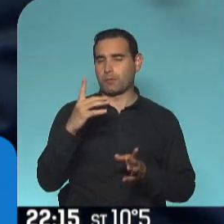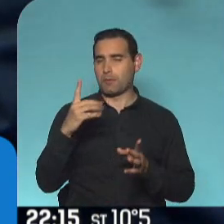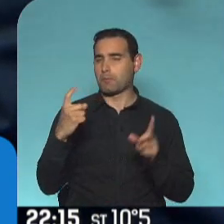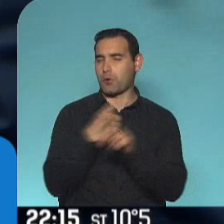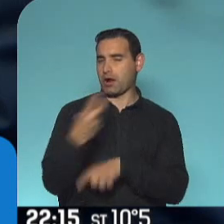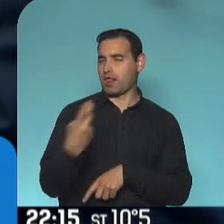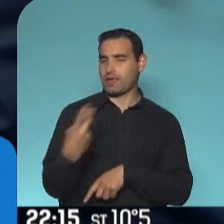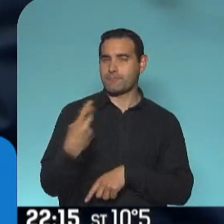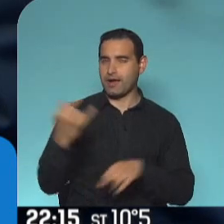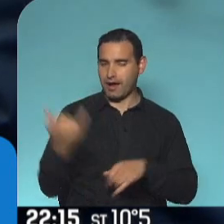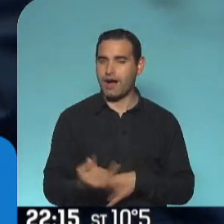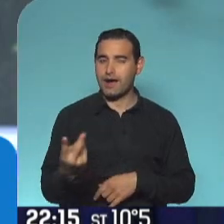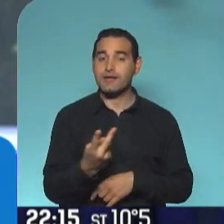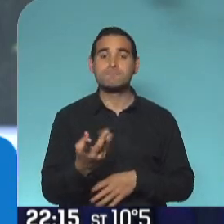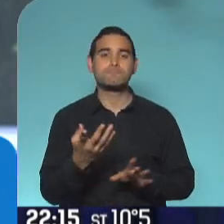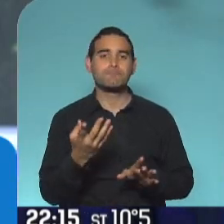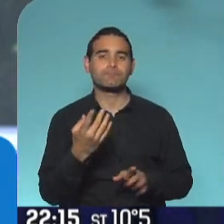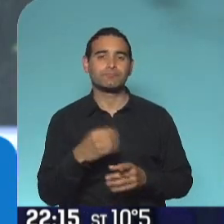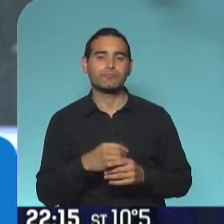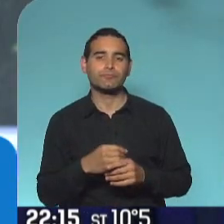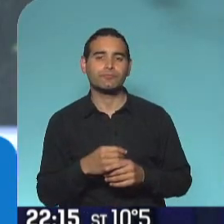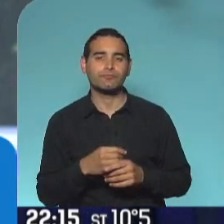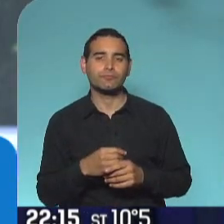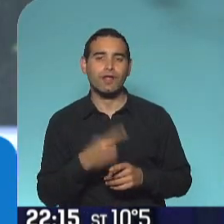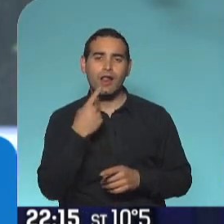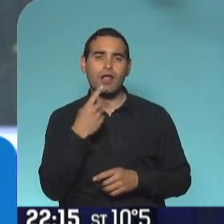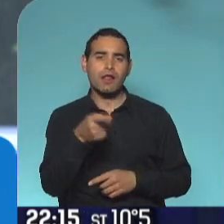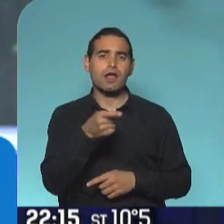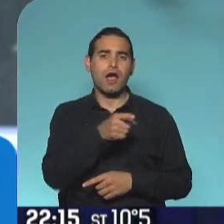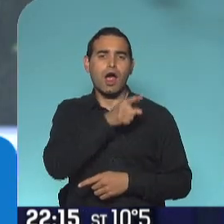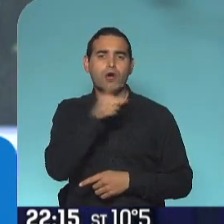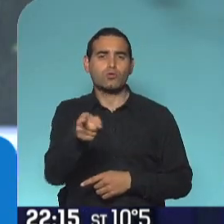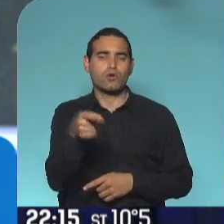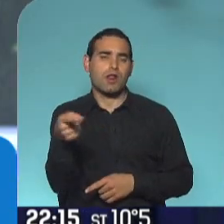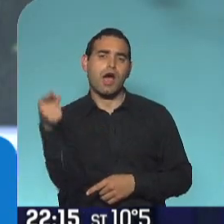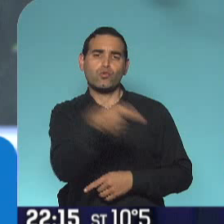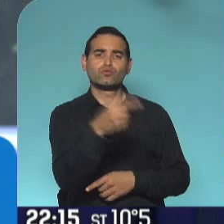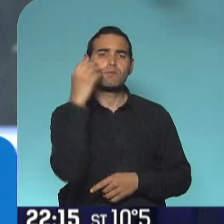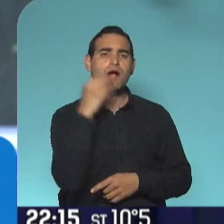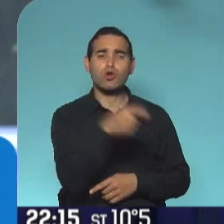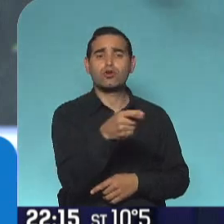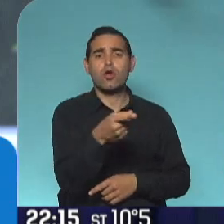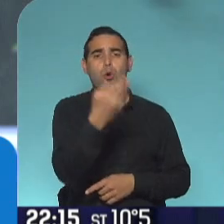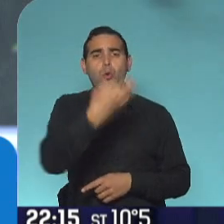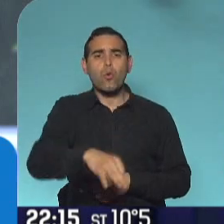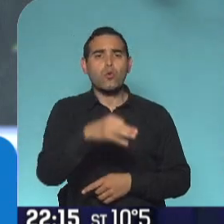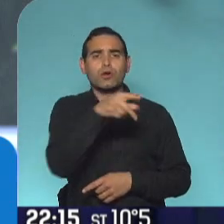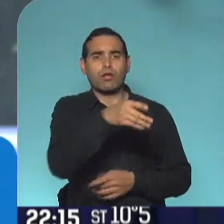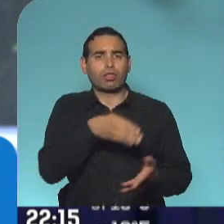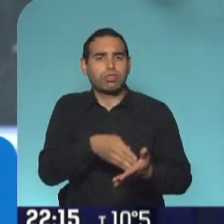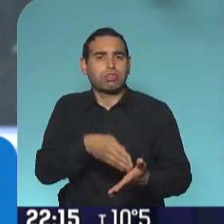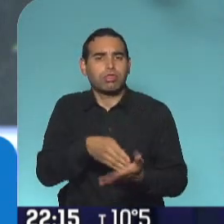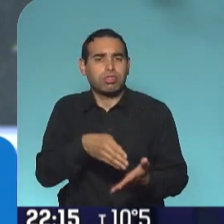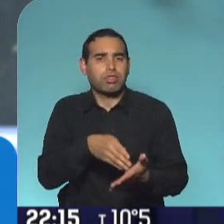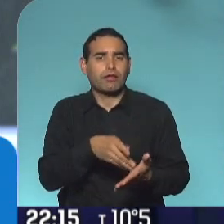con sus sectores proteccionistas del campo francés, acusaba a Macron de ser el único que impedía